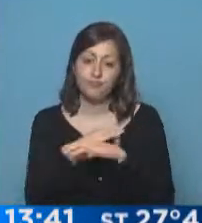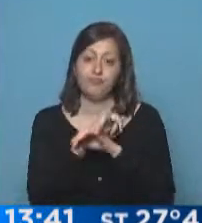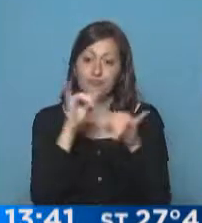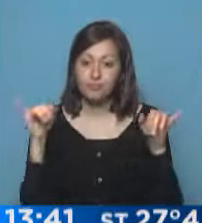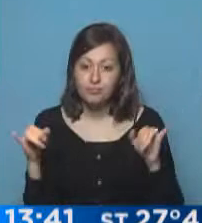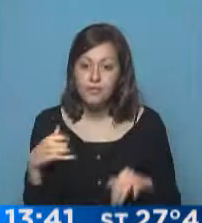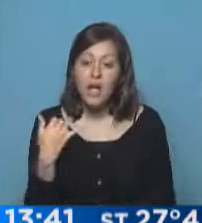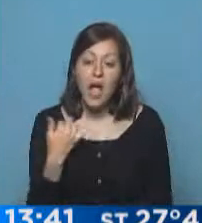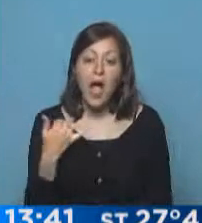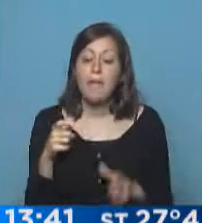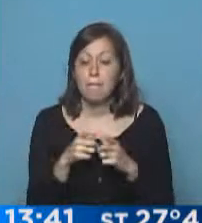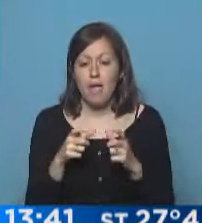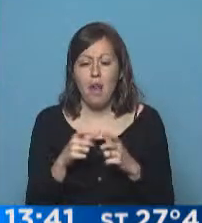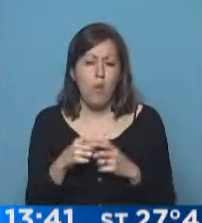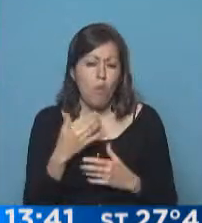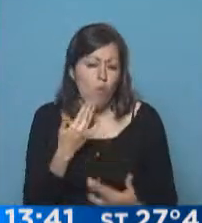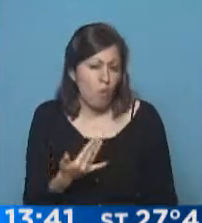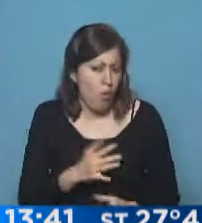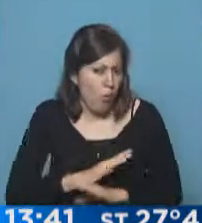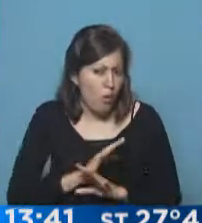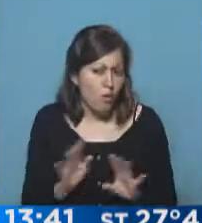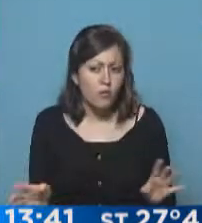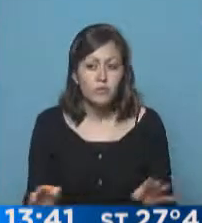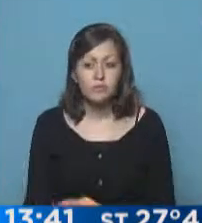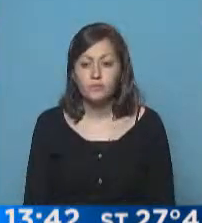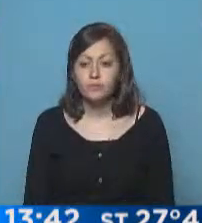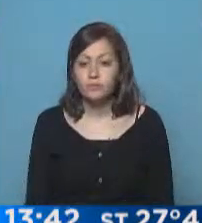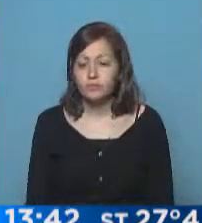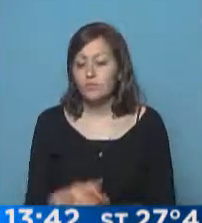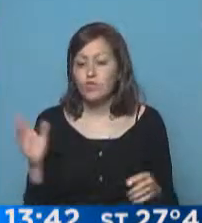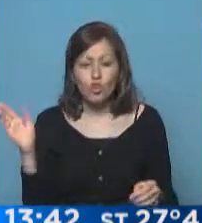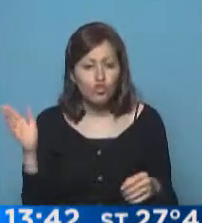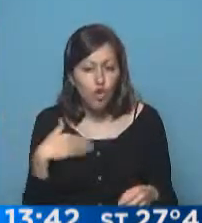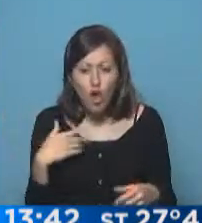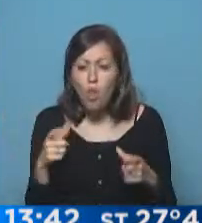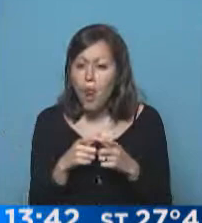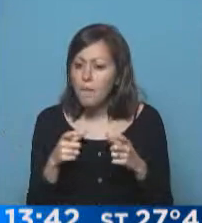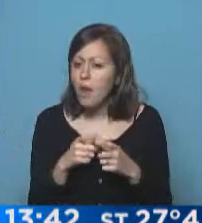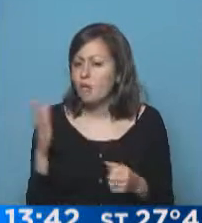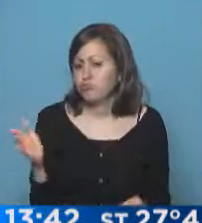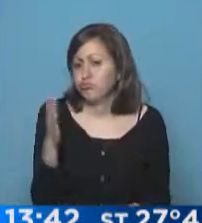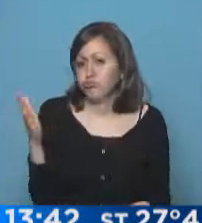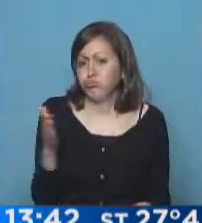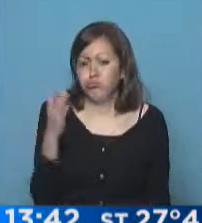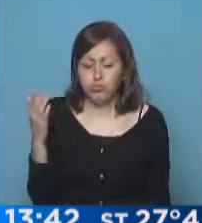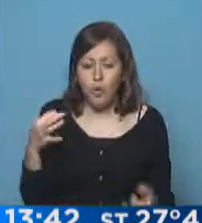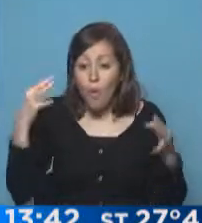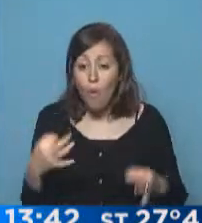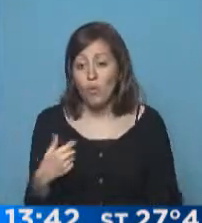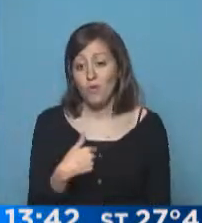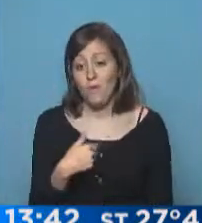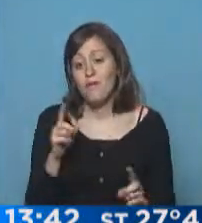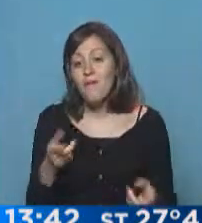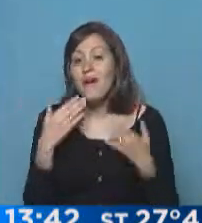había películas increíbles en la competencia argentina, todas las películas una tras de la otra buenísimas y bueno, justo me tocó a mí, pero estoy muy